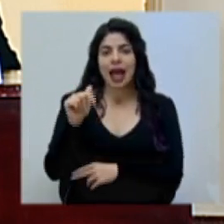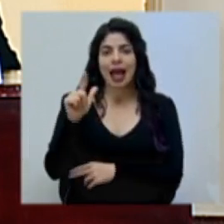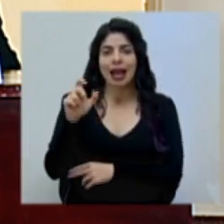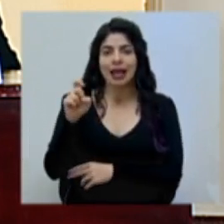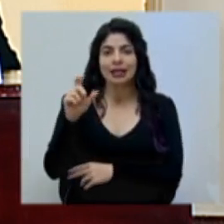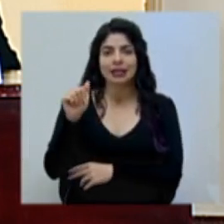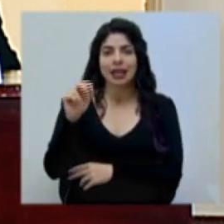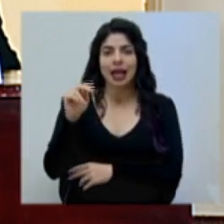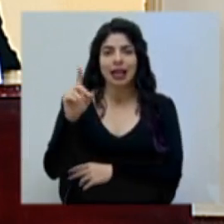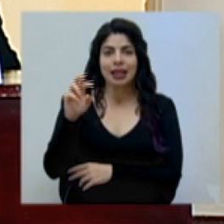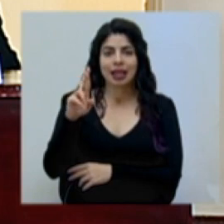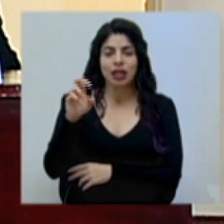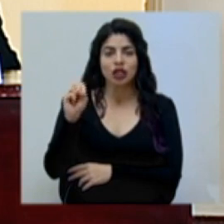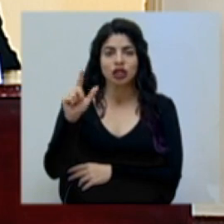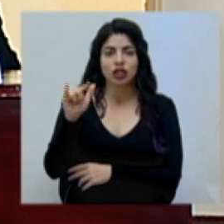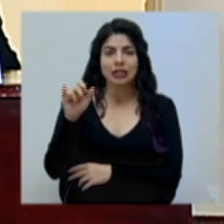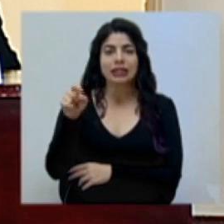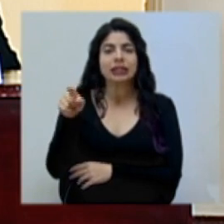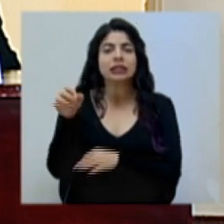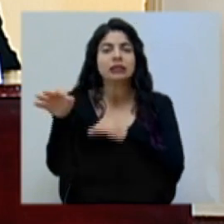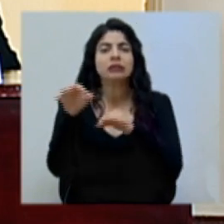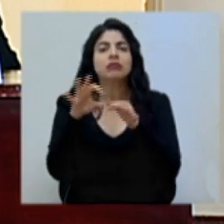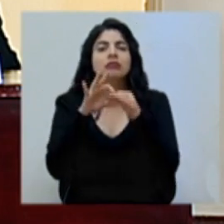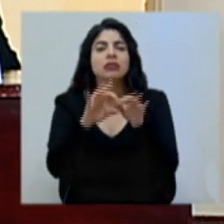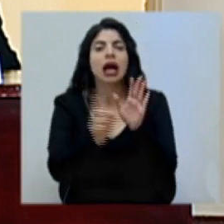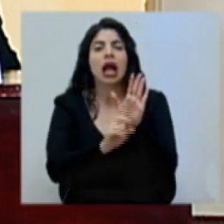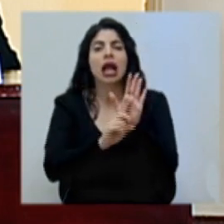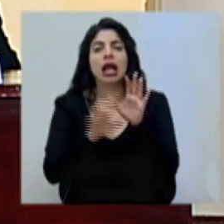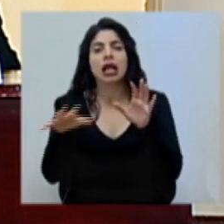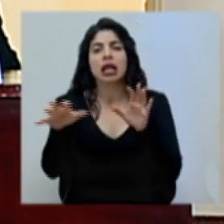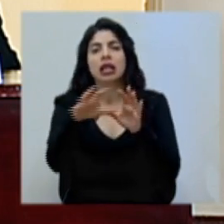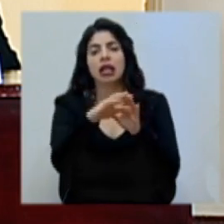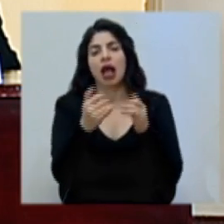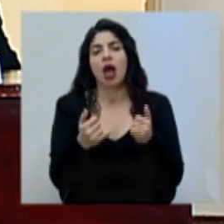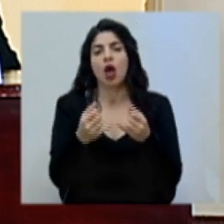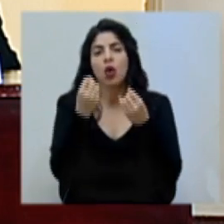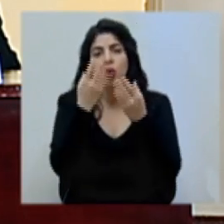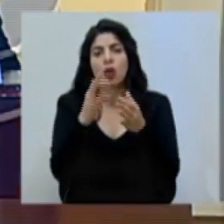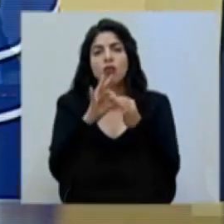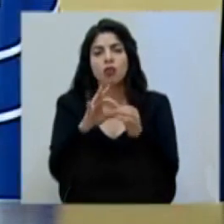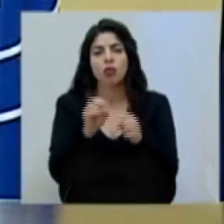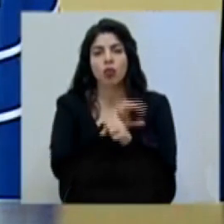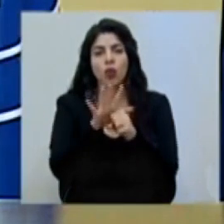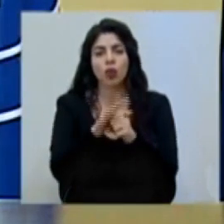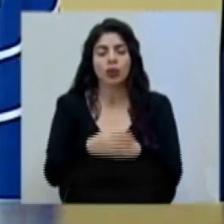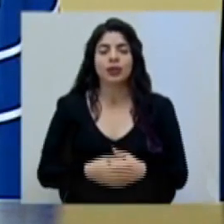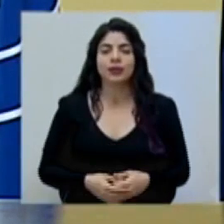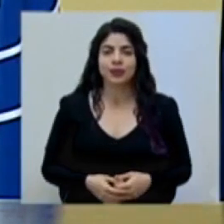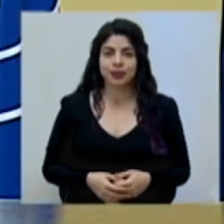Solís, quien detallará la actualización de las alertas en el país por el COVID-19.